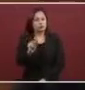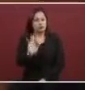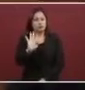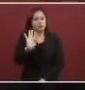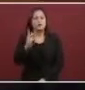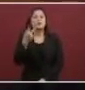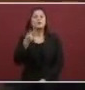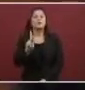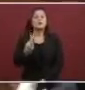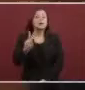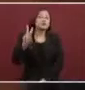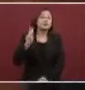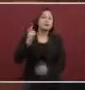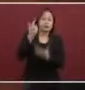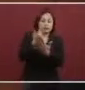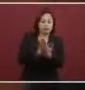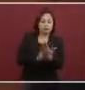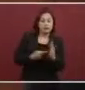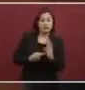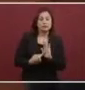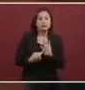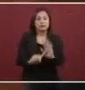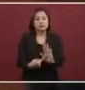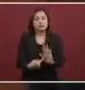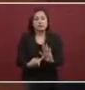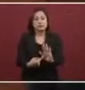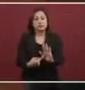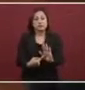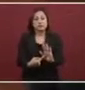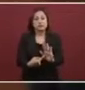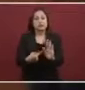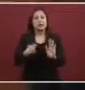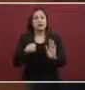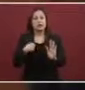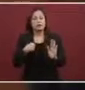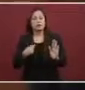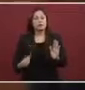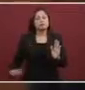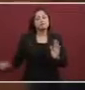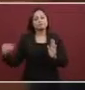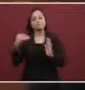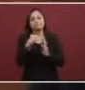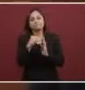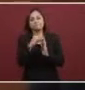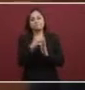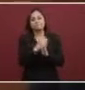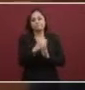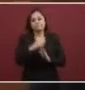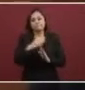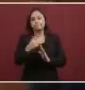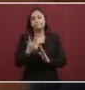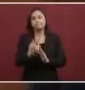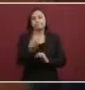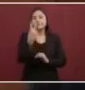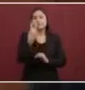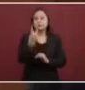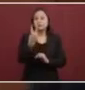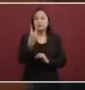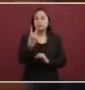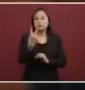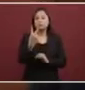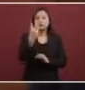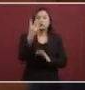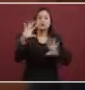viernes pasado, con todo propósito, a mí me pusieron a la cabeza de esa lista con dos montos que suman